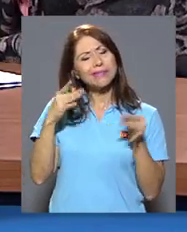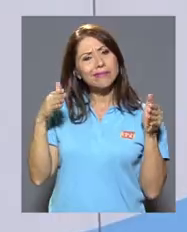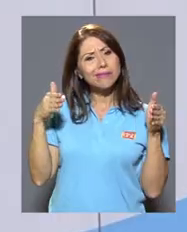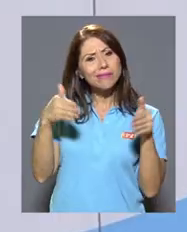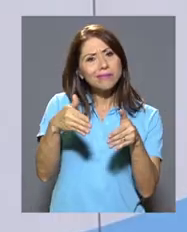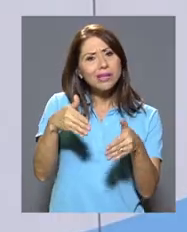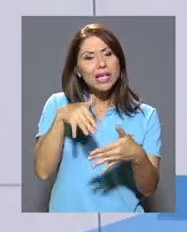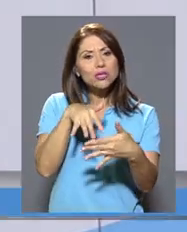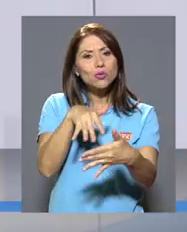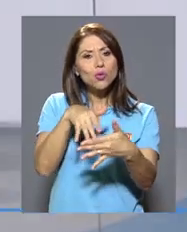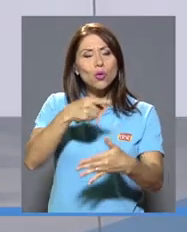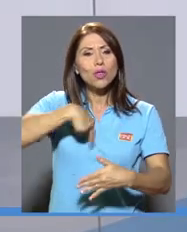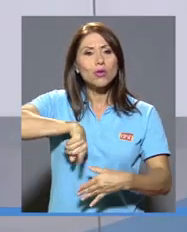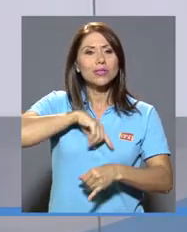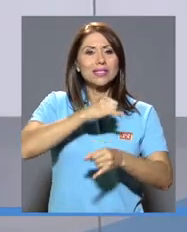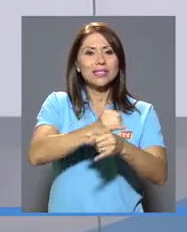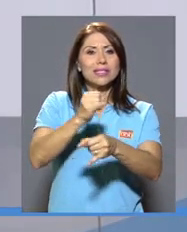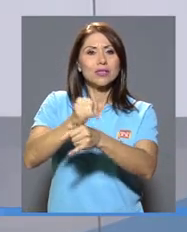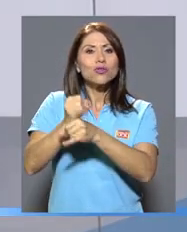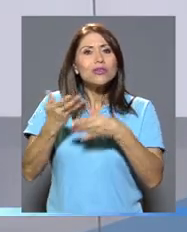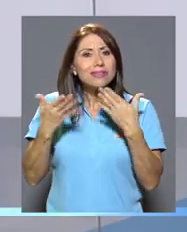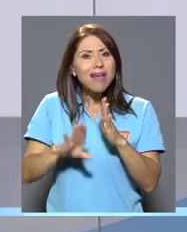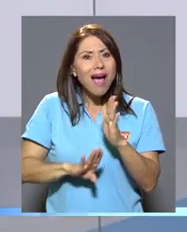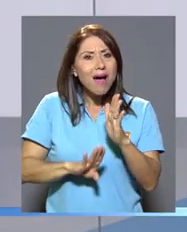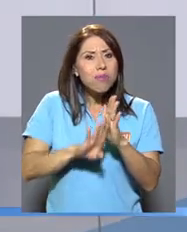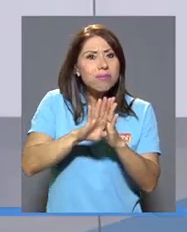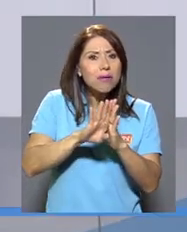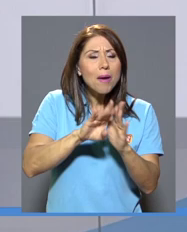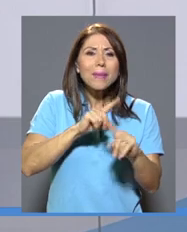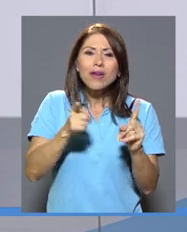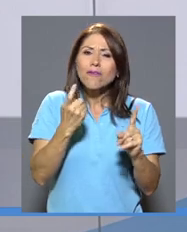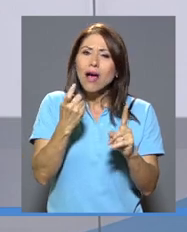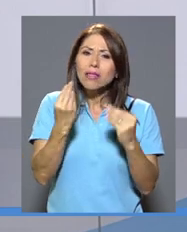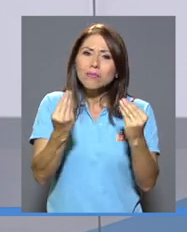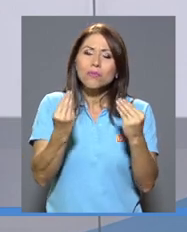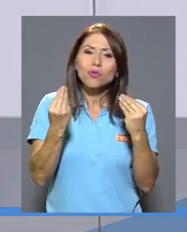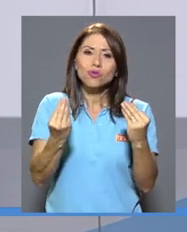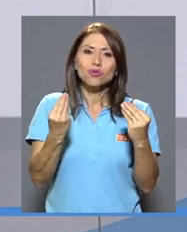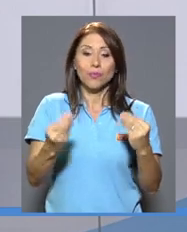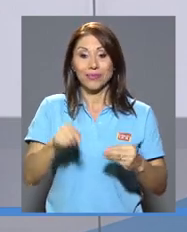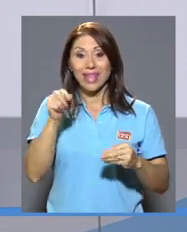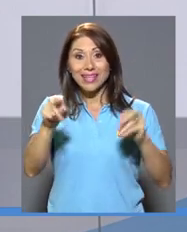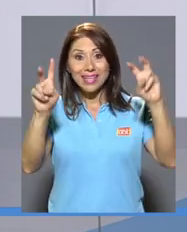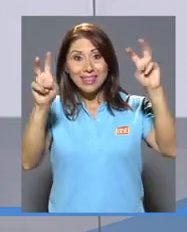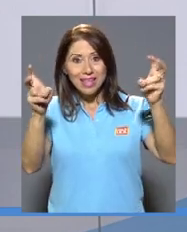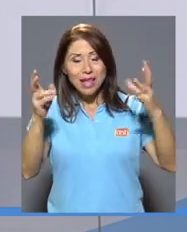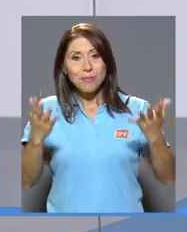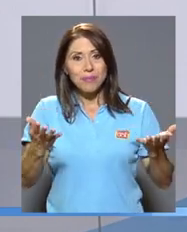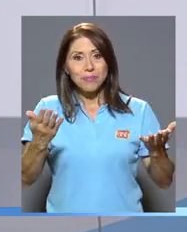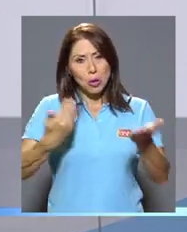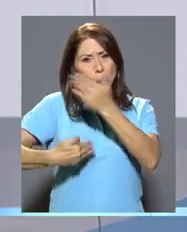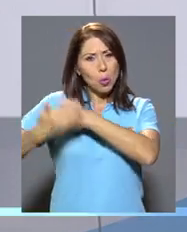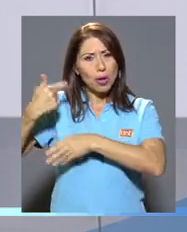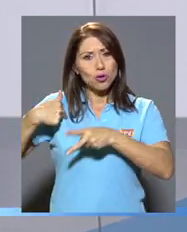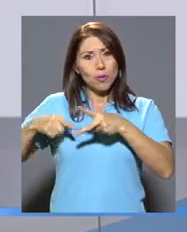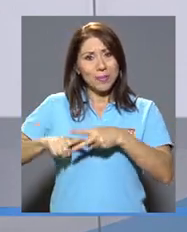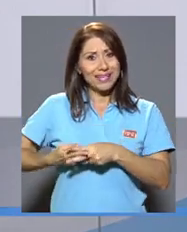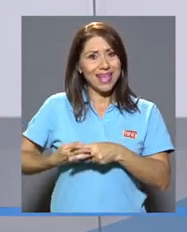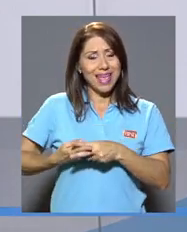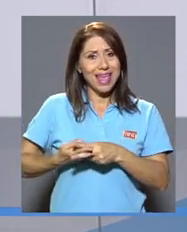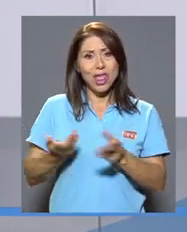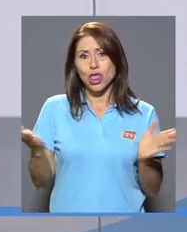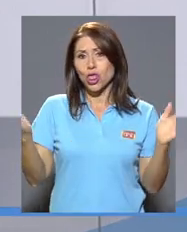hemos avanzado pero hay que hacer mucho y este campo en particular por lo menos cuando yo empecé todavía no existía